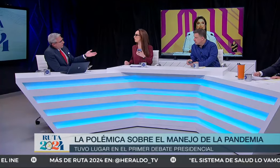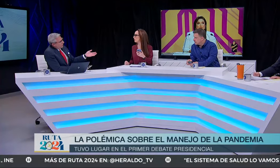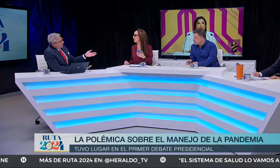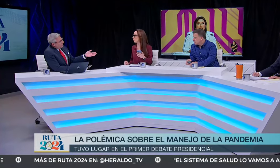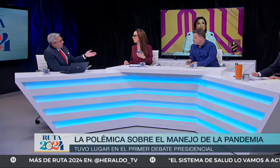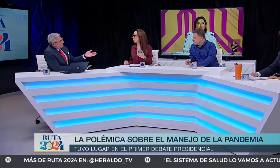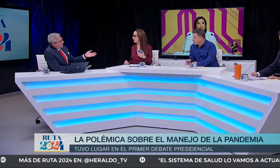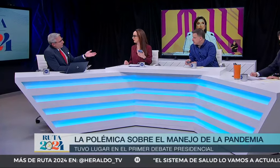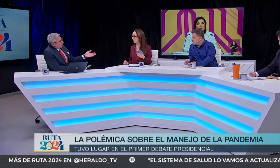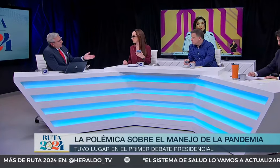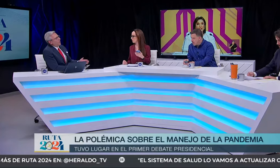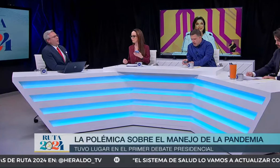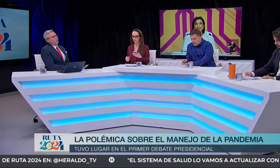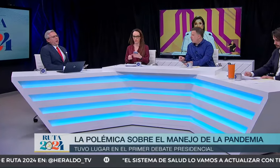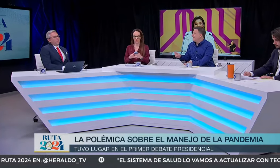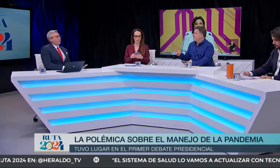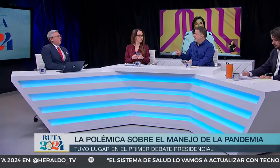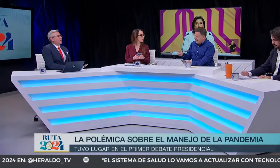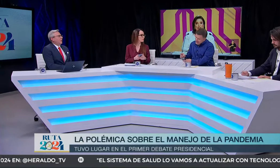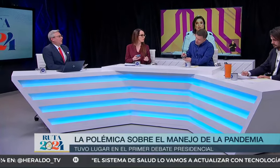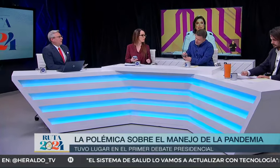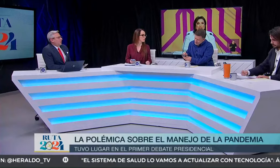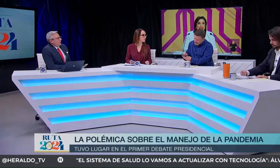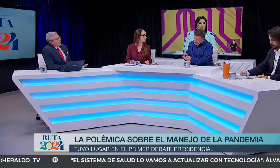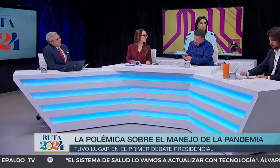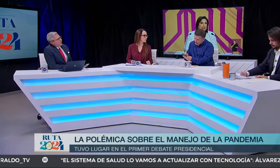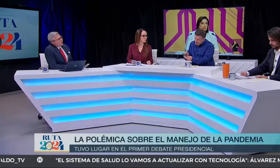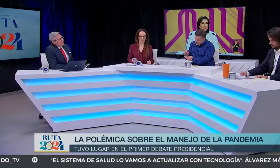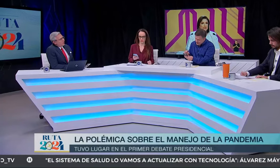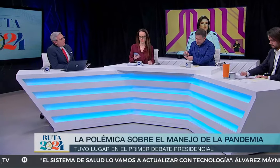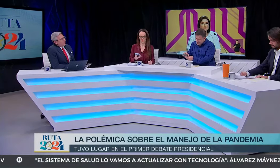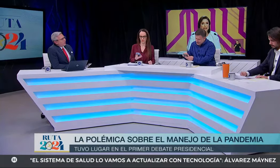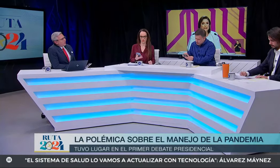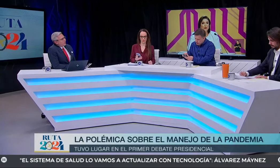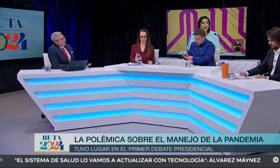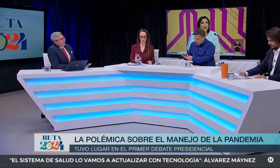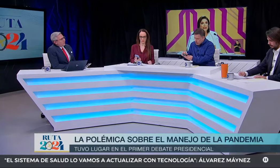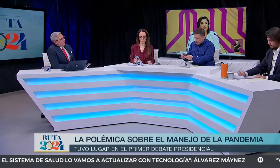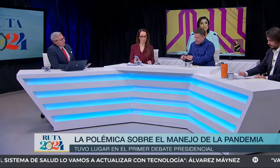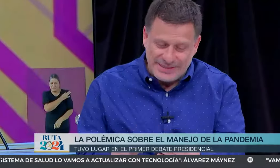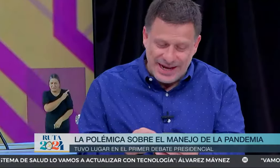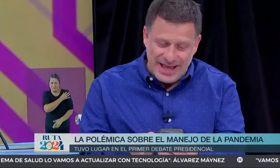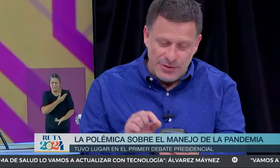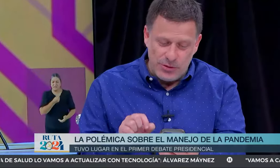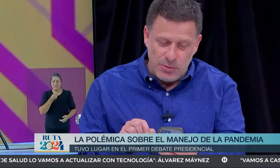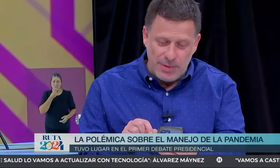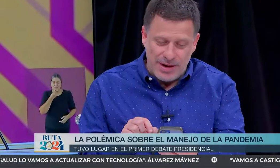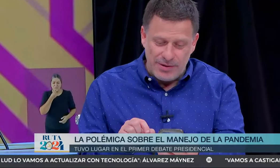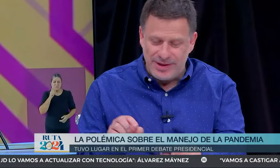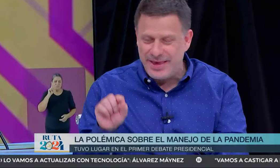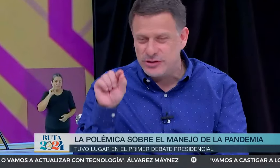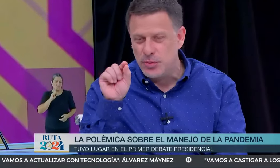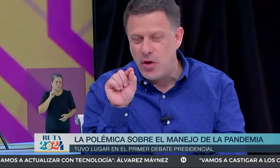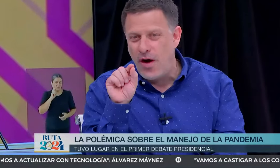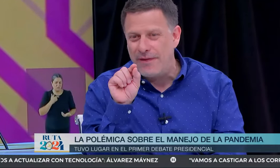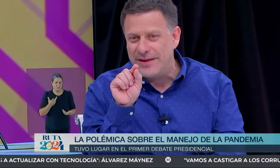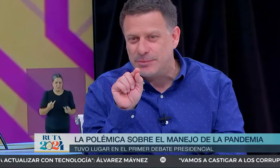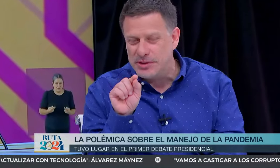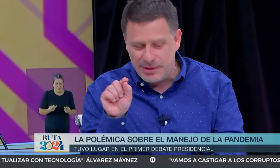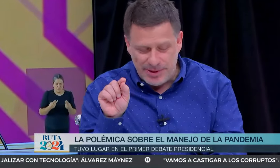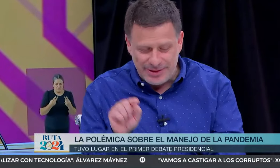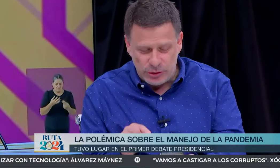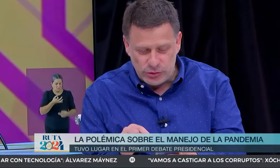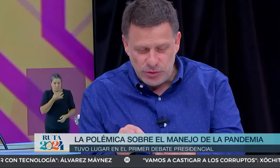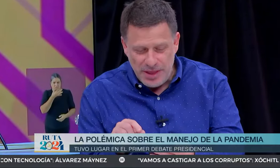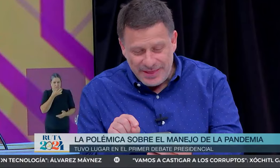75.5 de 2021 a 2022. Ok. No, es que aquí lo está sacando, ahí está el punto, lo está sacando como bajó, ya subió